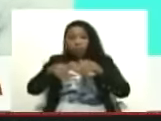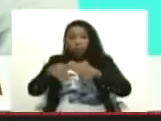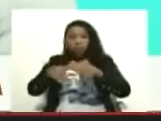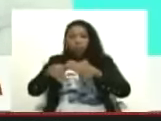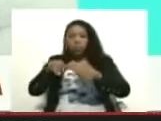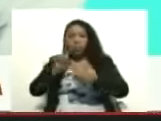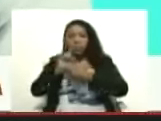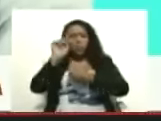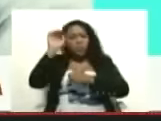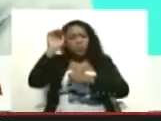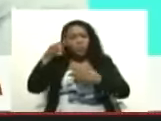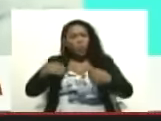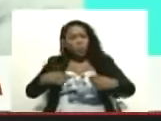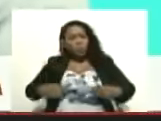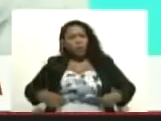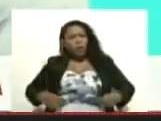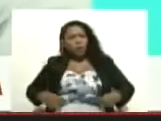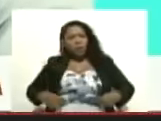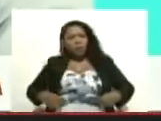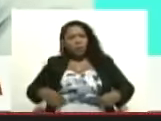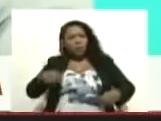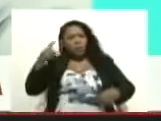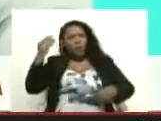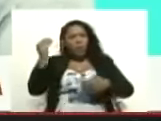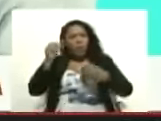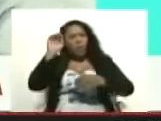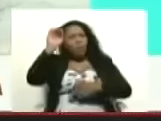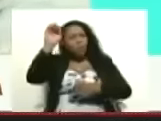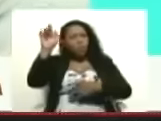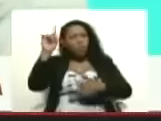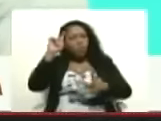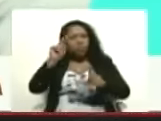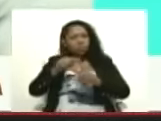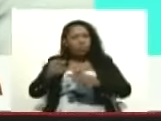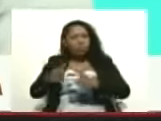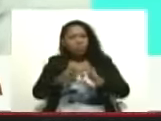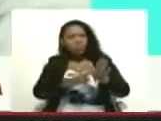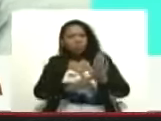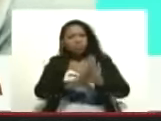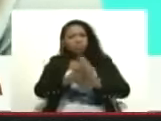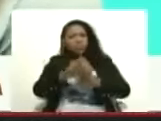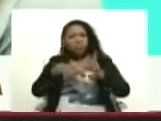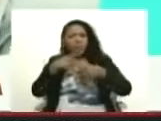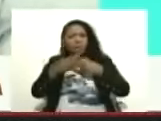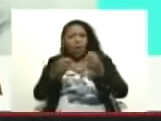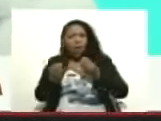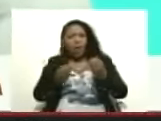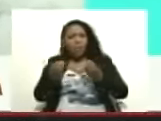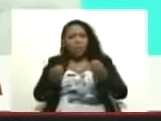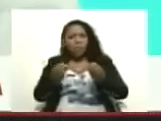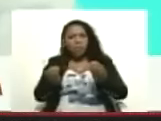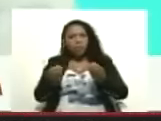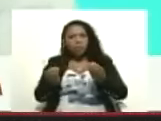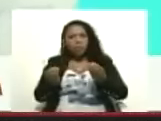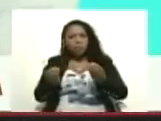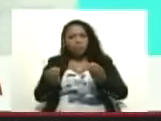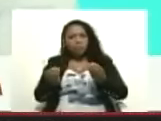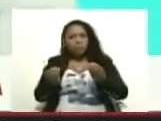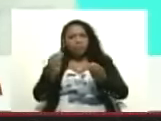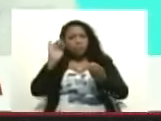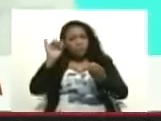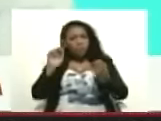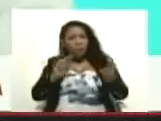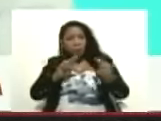yo diría de la humanidad de la humanidad Hacia dónde va la humanidad en sus relaciones políticas va hacia la barbarie o va hacia el